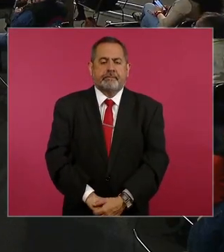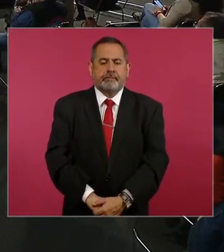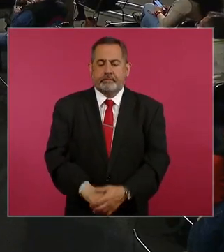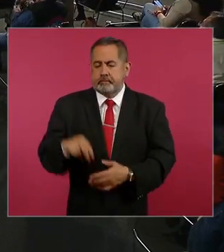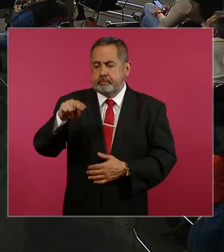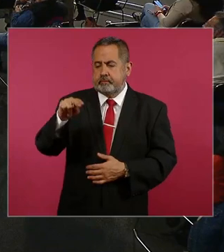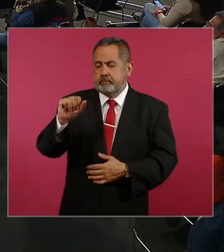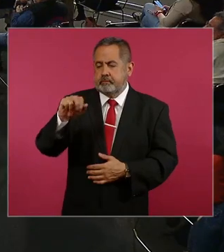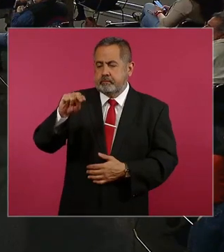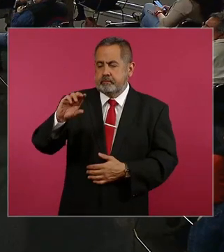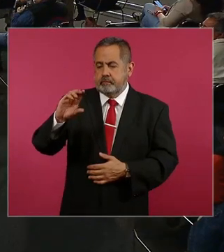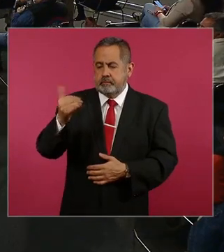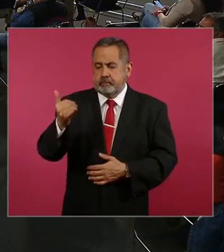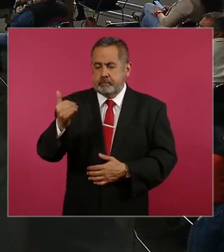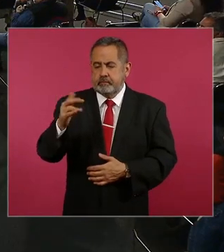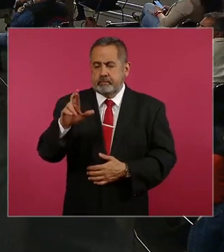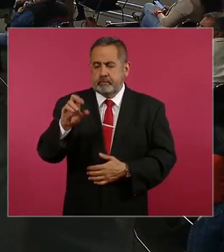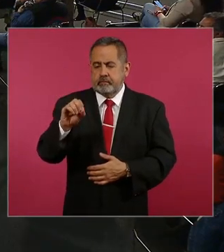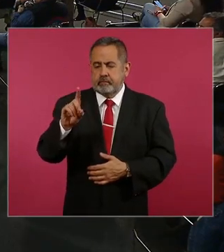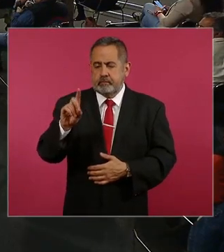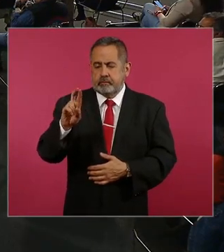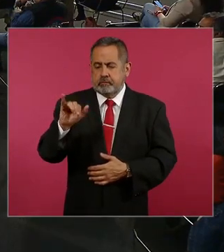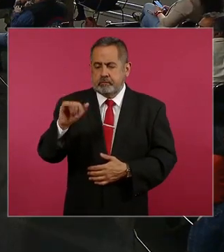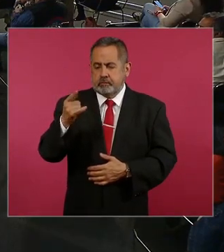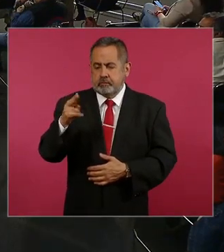Nancy Rodríguez,